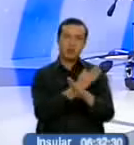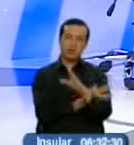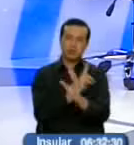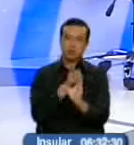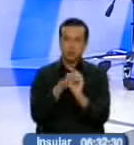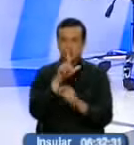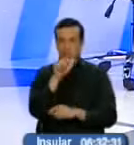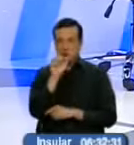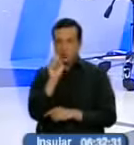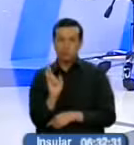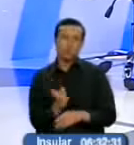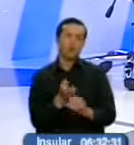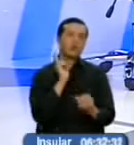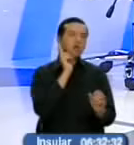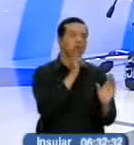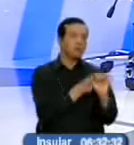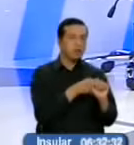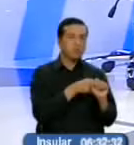con Guillermo Lasso, y ahora cambie